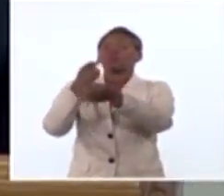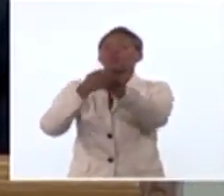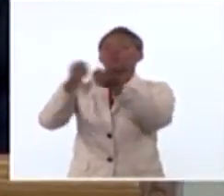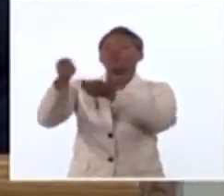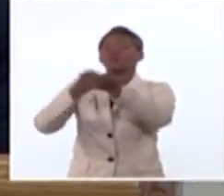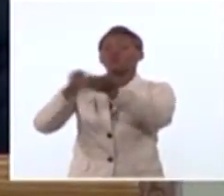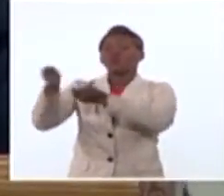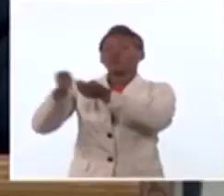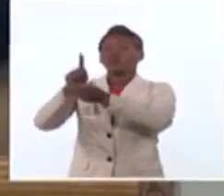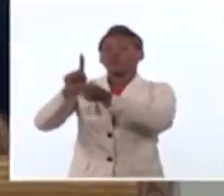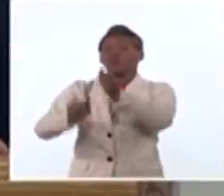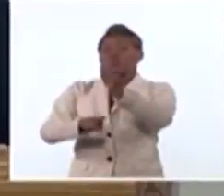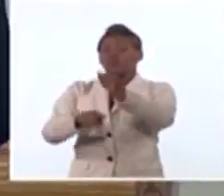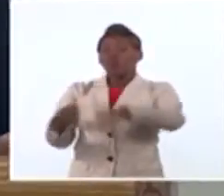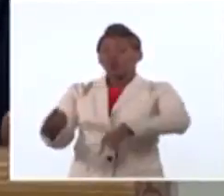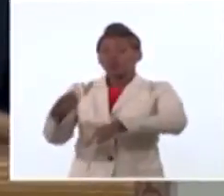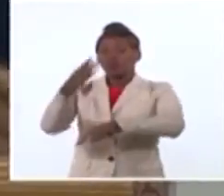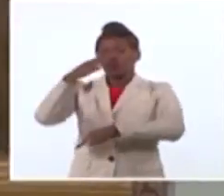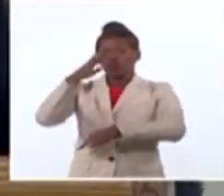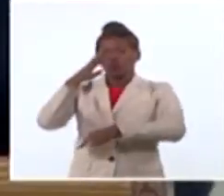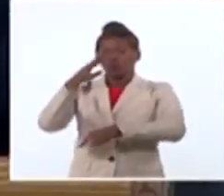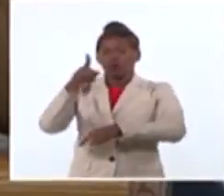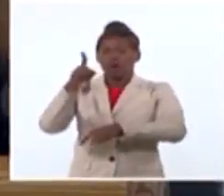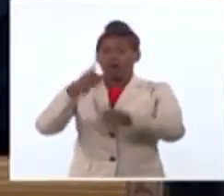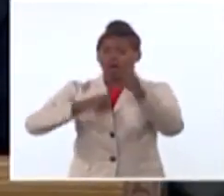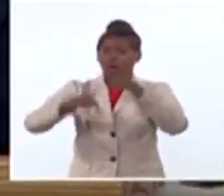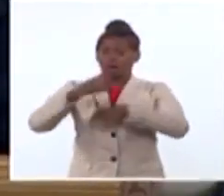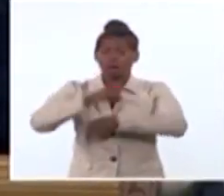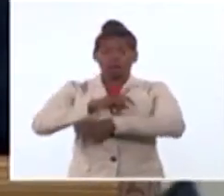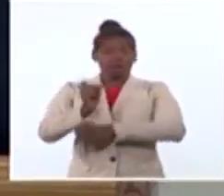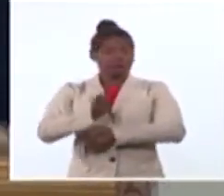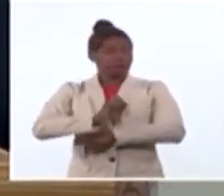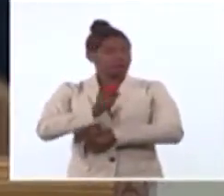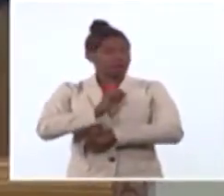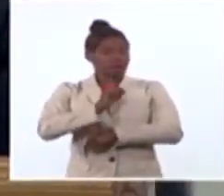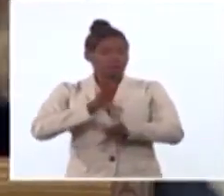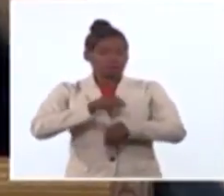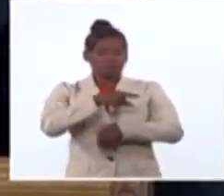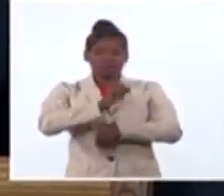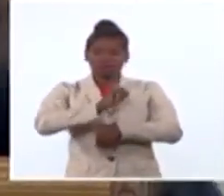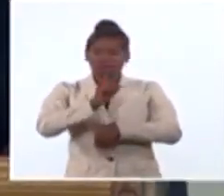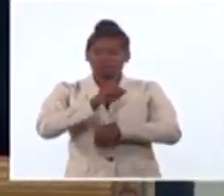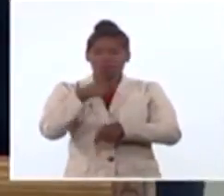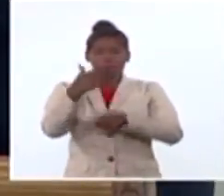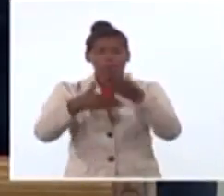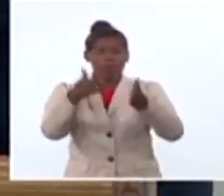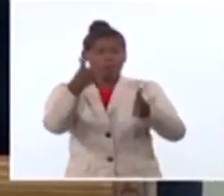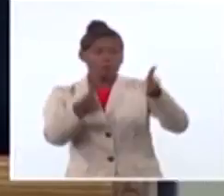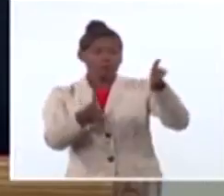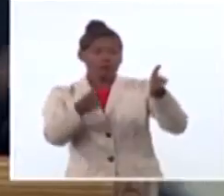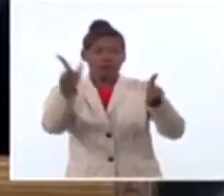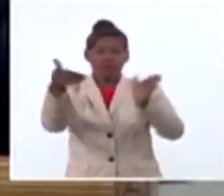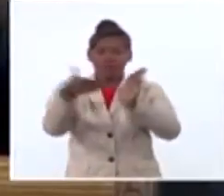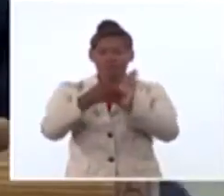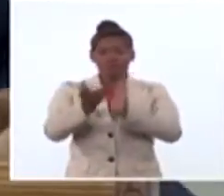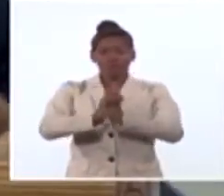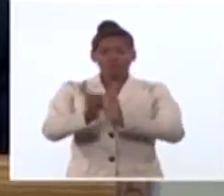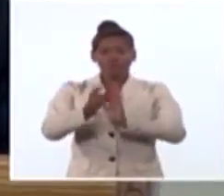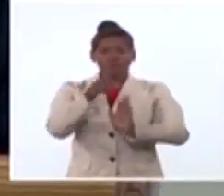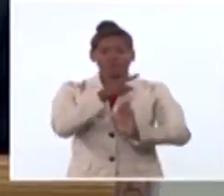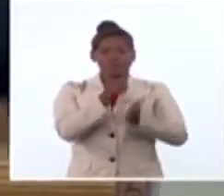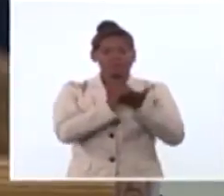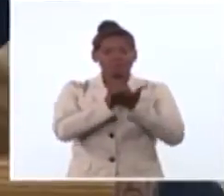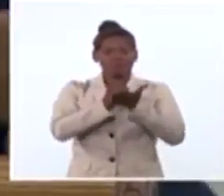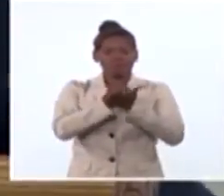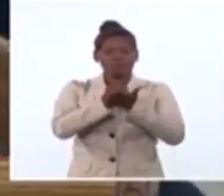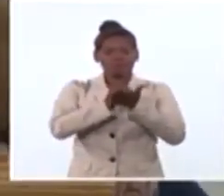Cuba. Han emplazado incluso a una parte de ustedes, a veces de manera personal, a que